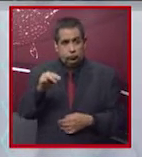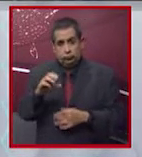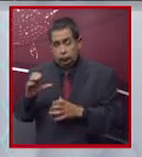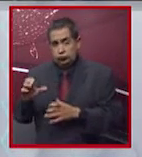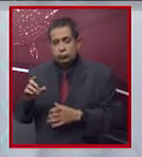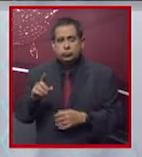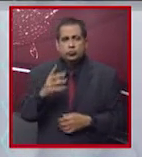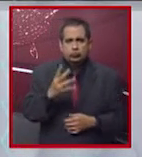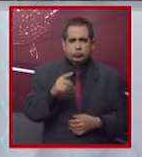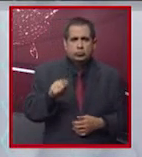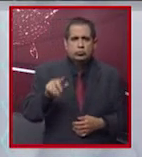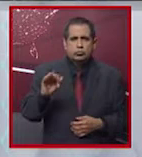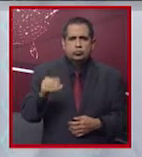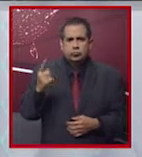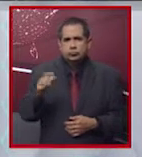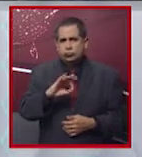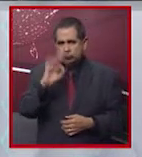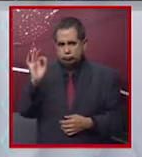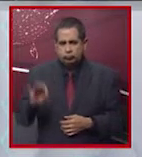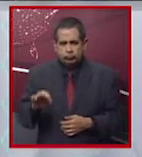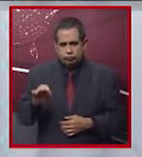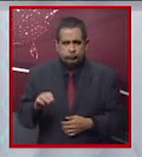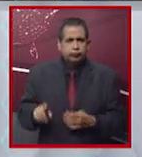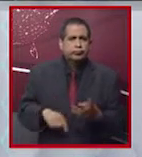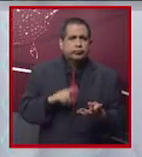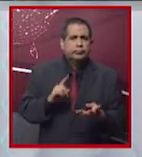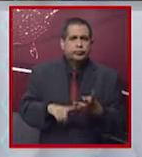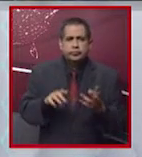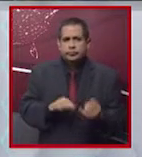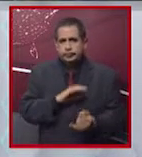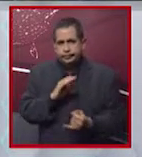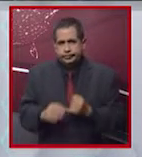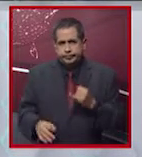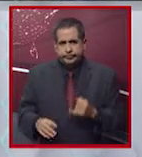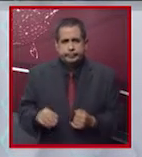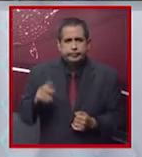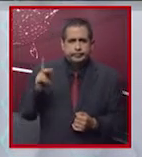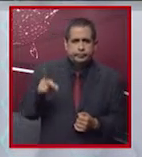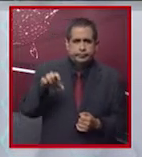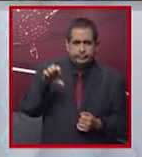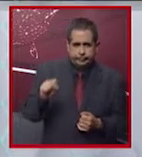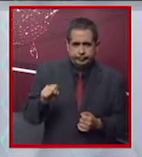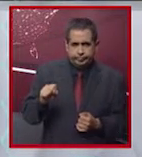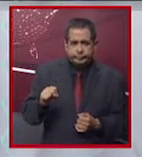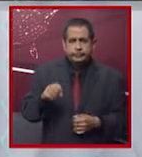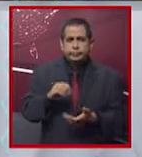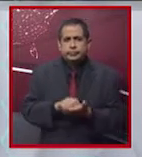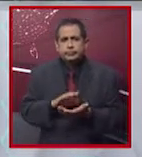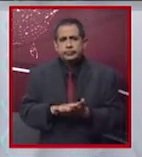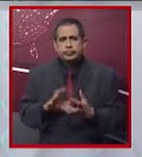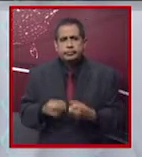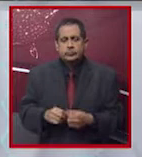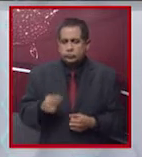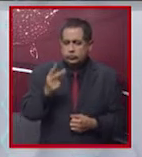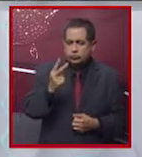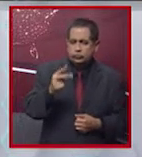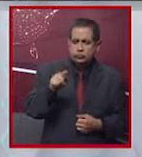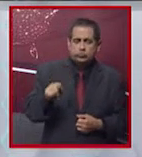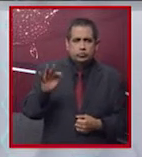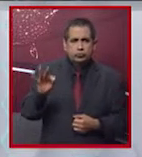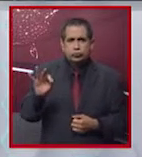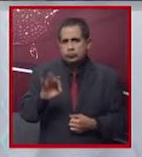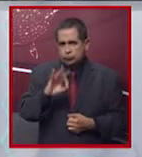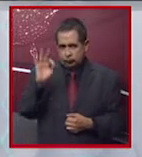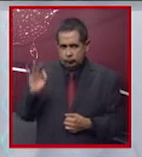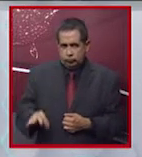Ciudadano obtuvo el 4.41% de la votación. Finalmente, el Partido Encuentro Social registró el 2.40% de